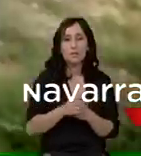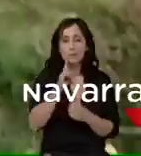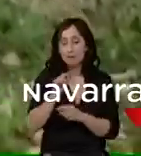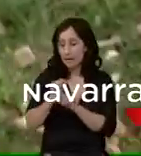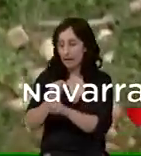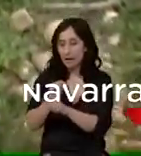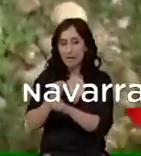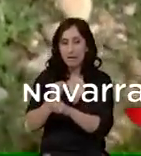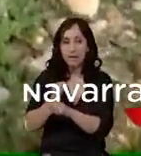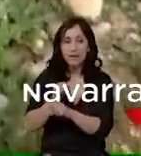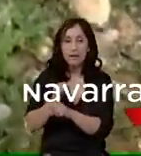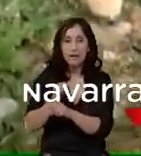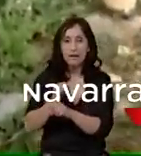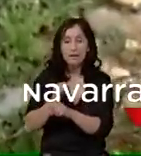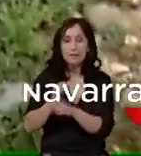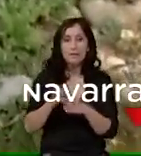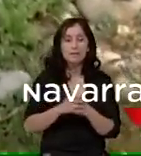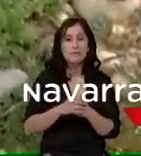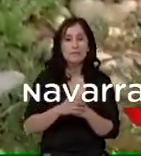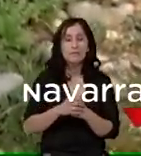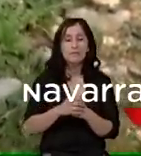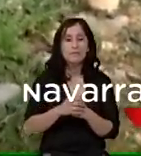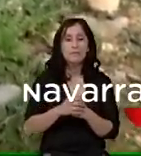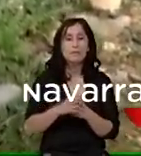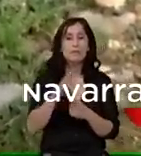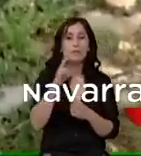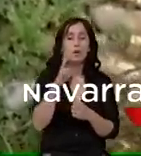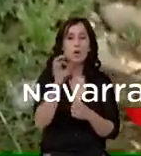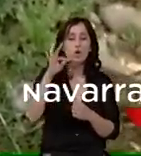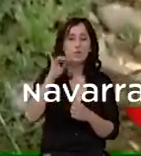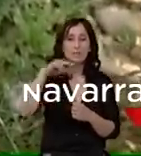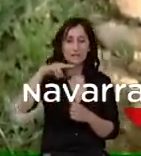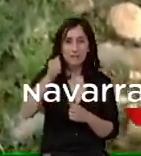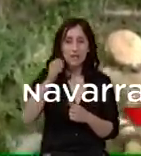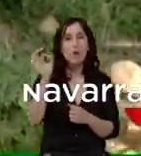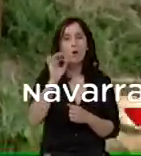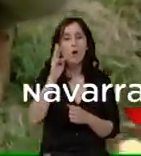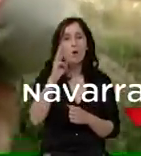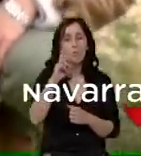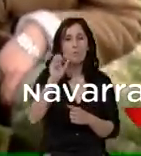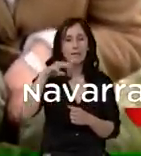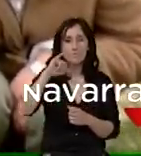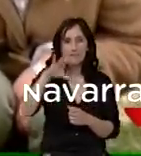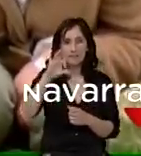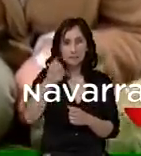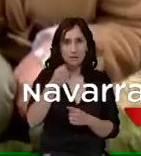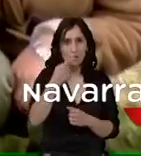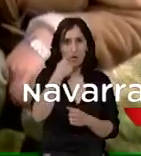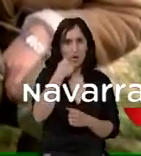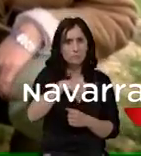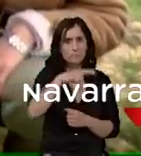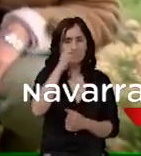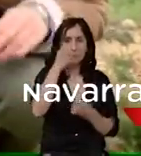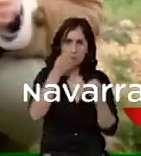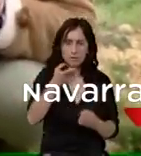pies, por ejemplo, sería la ontina o la artemisa, que es una planta que tiene un olor muy penetrante y que